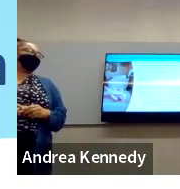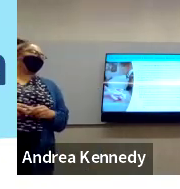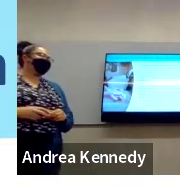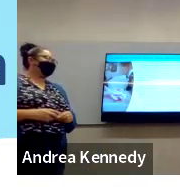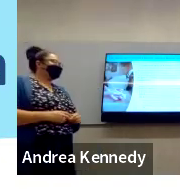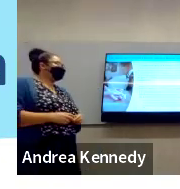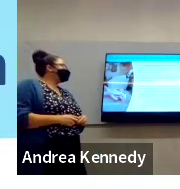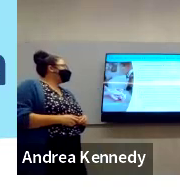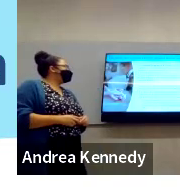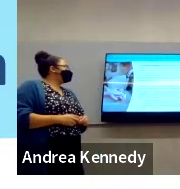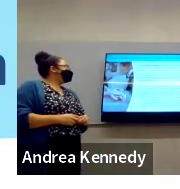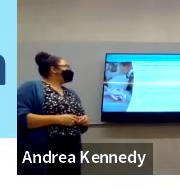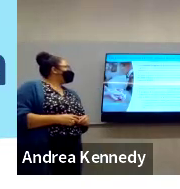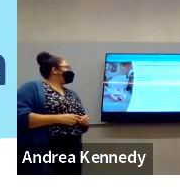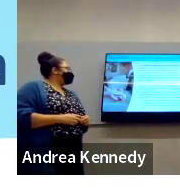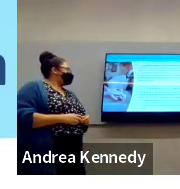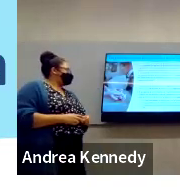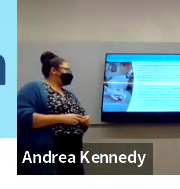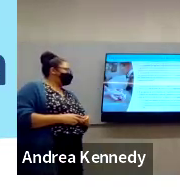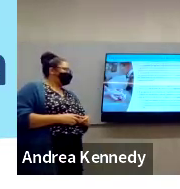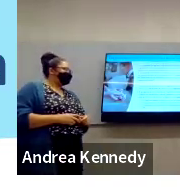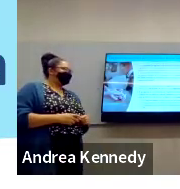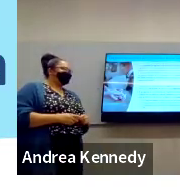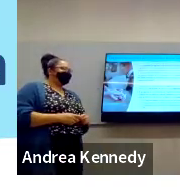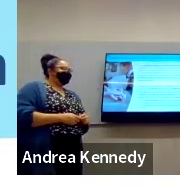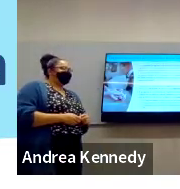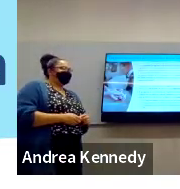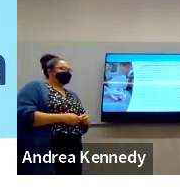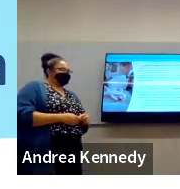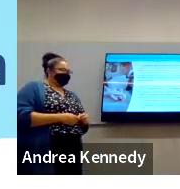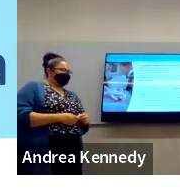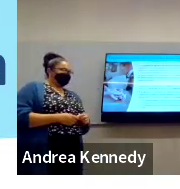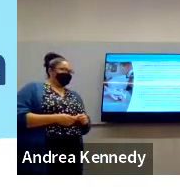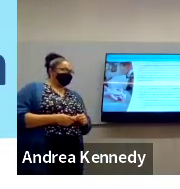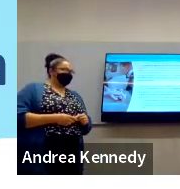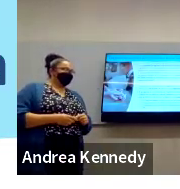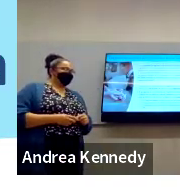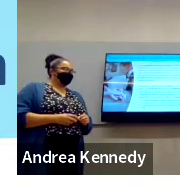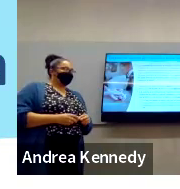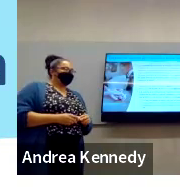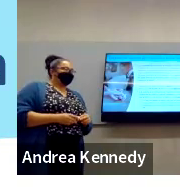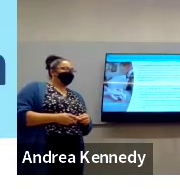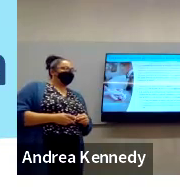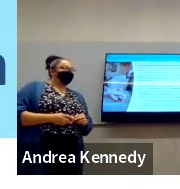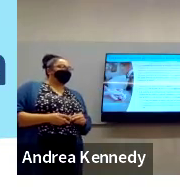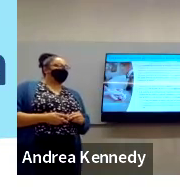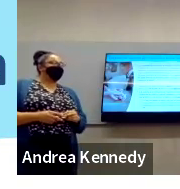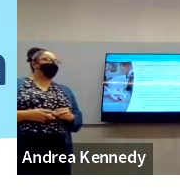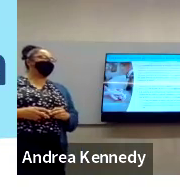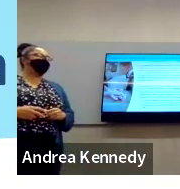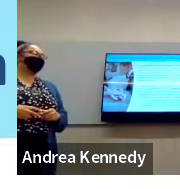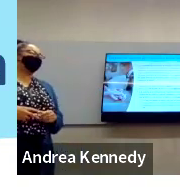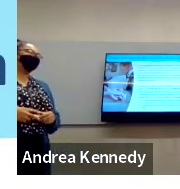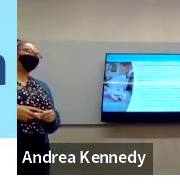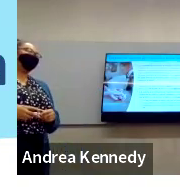de junio 2024. Sería un ajuste debajo, entonces se encontró de que los servicios públicos lo que van a